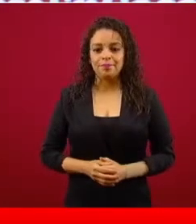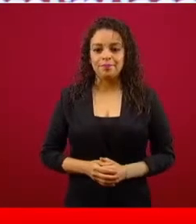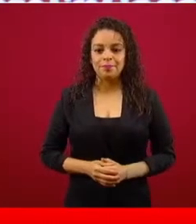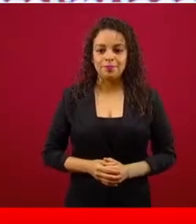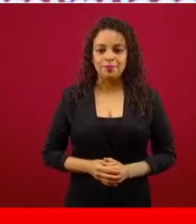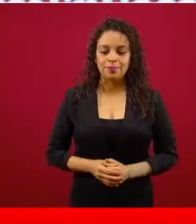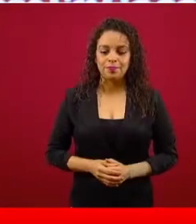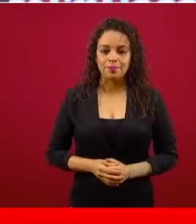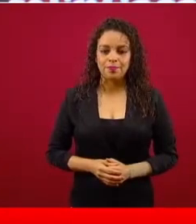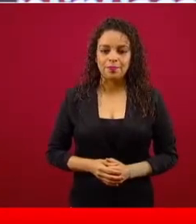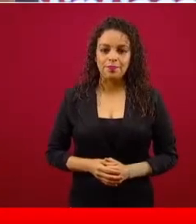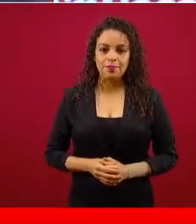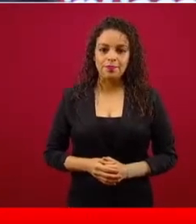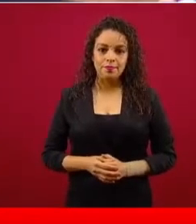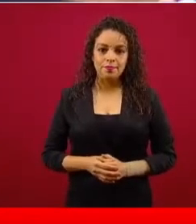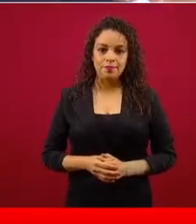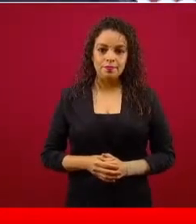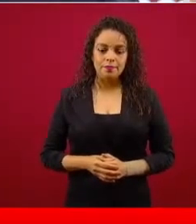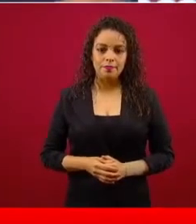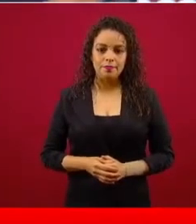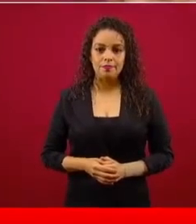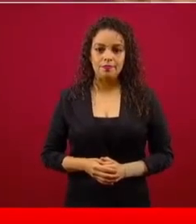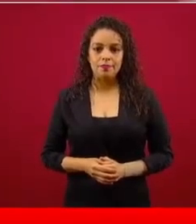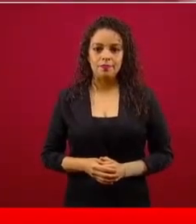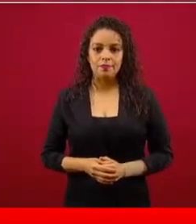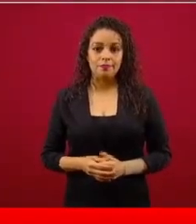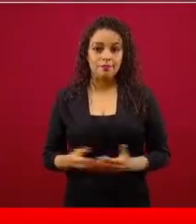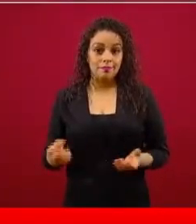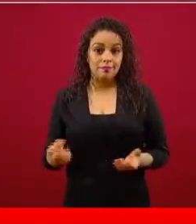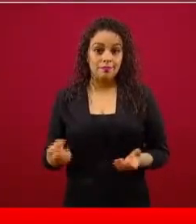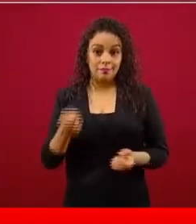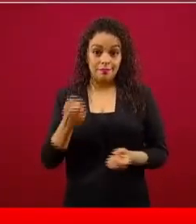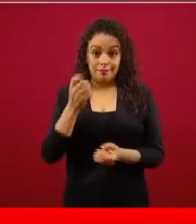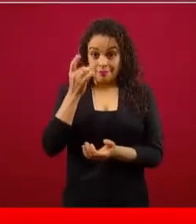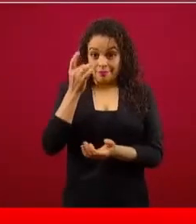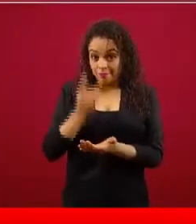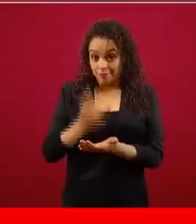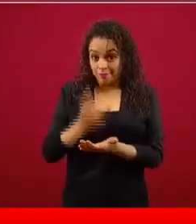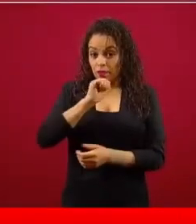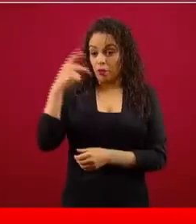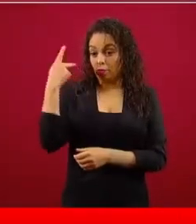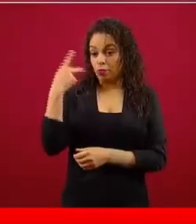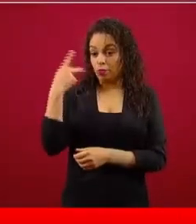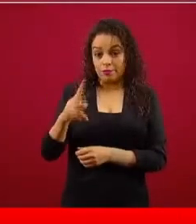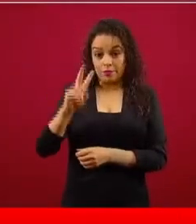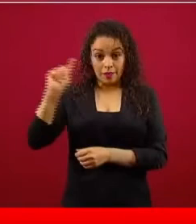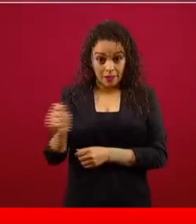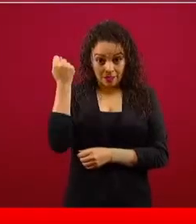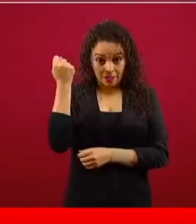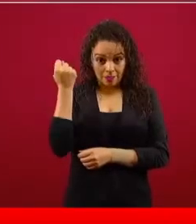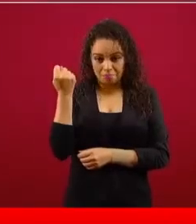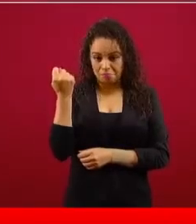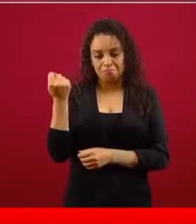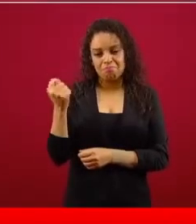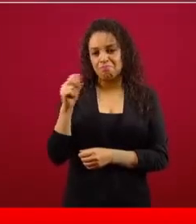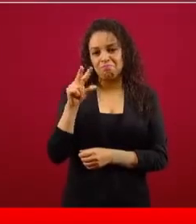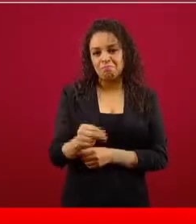Entonces, no es solo la tecnología, es la